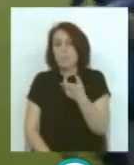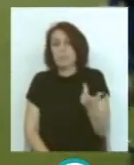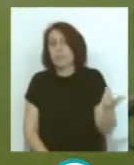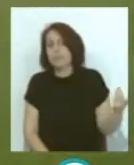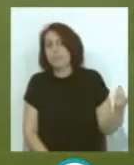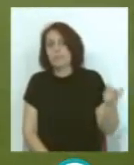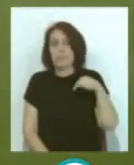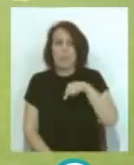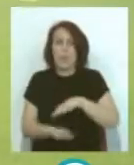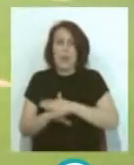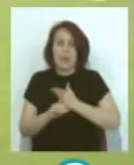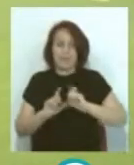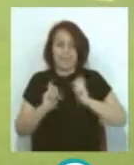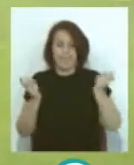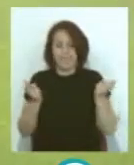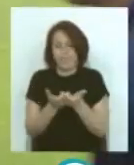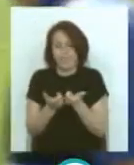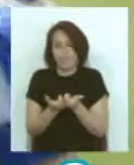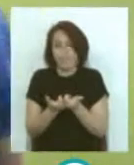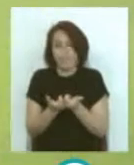esto para un equipo, para una